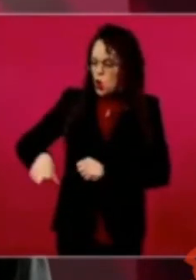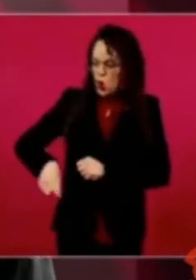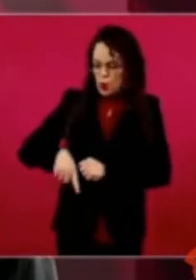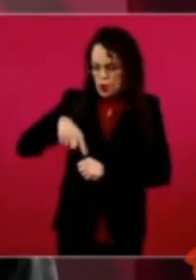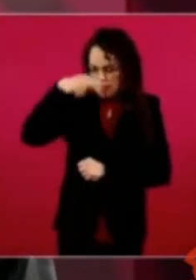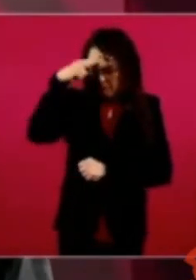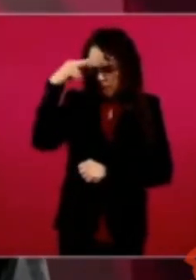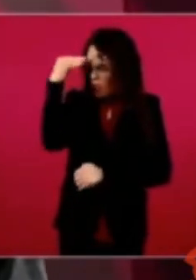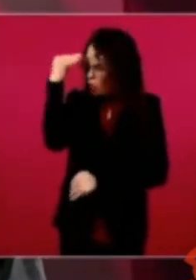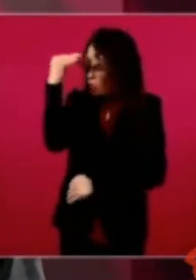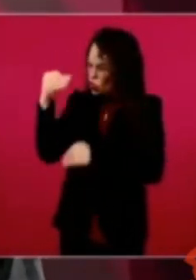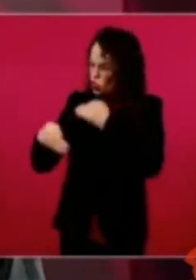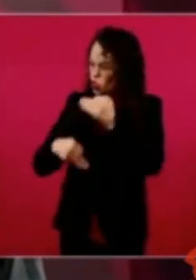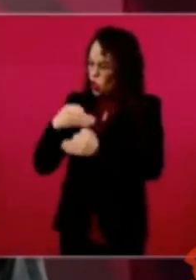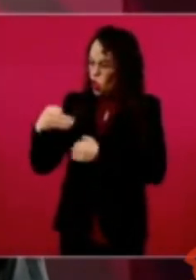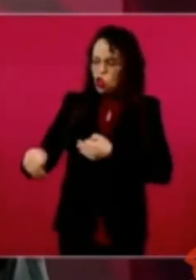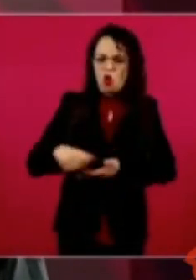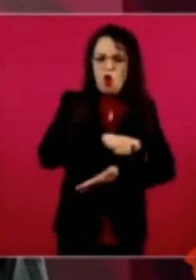acciones.